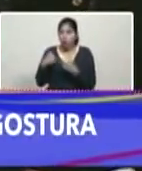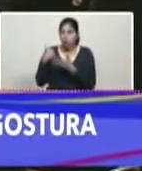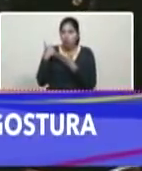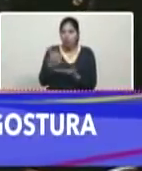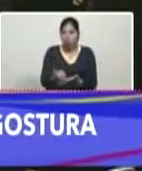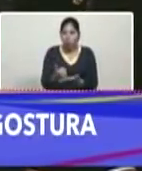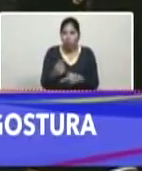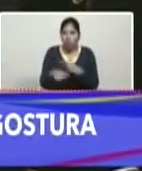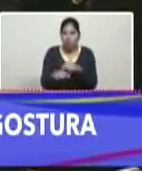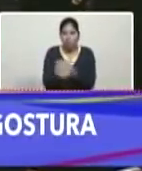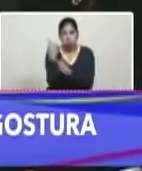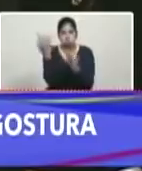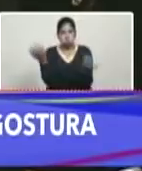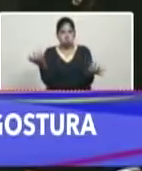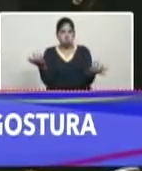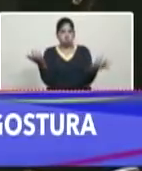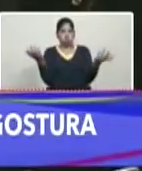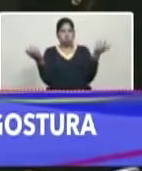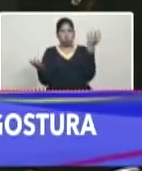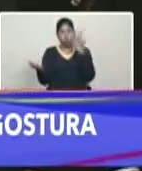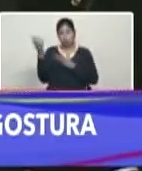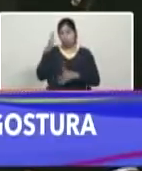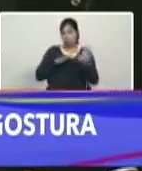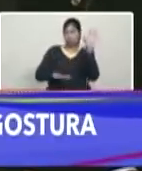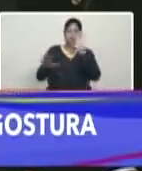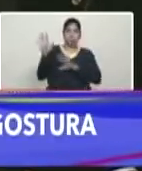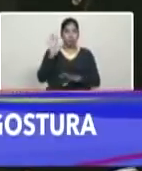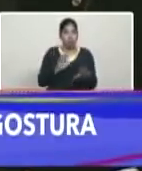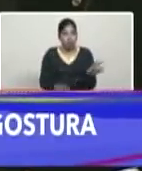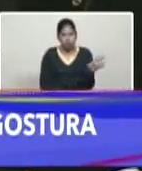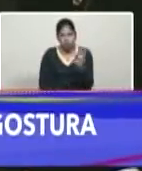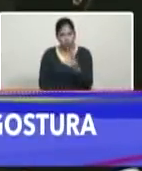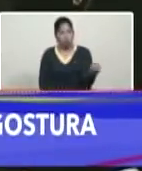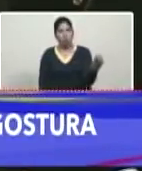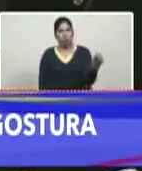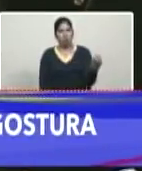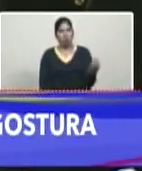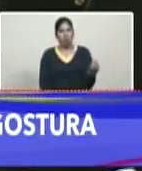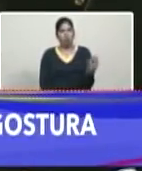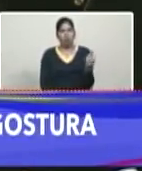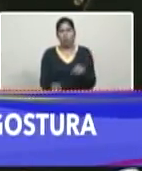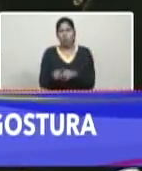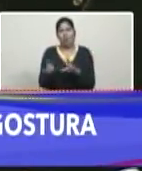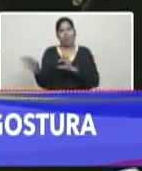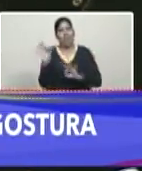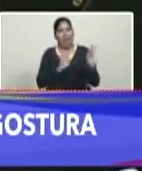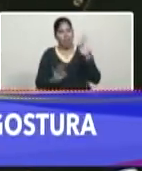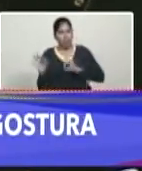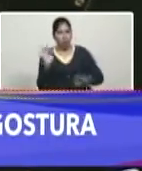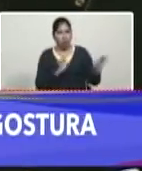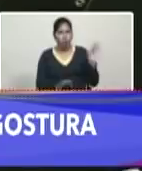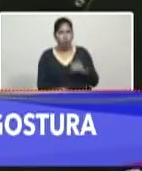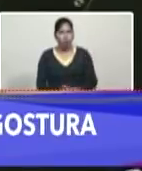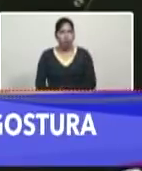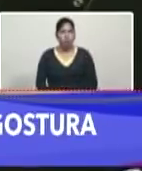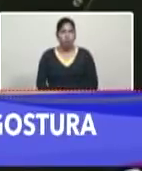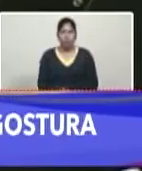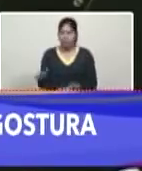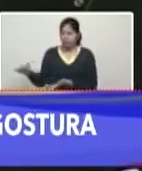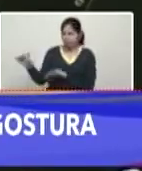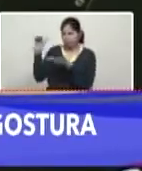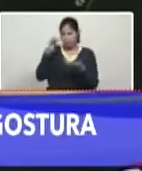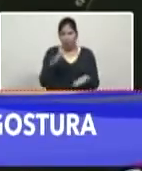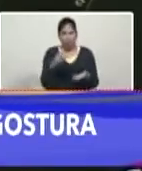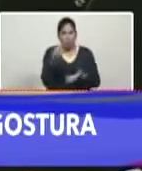una trampa cazabobo, hacen un show cazabobo, hacen un show con una comida podrida